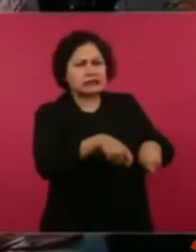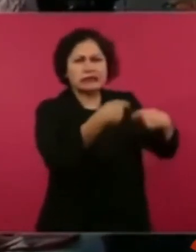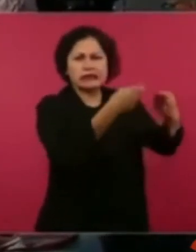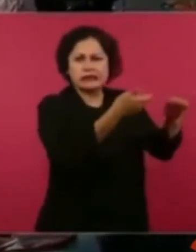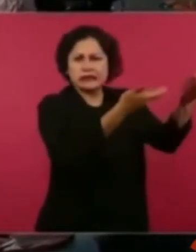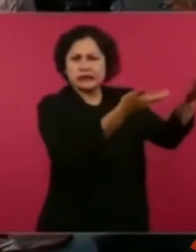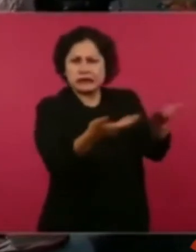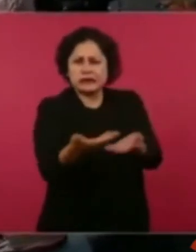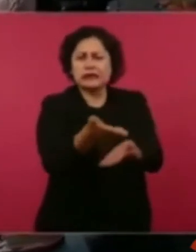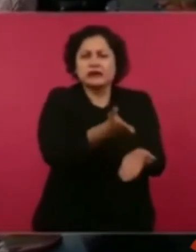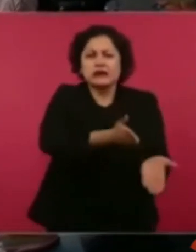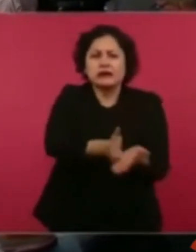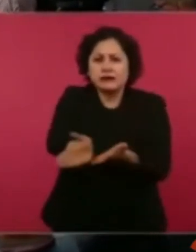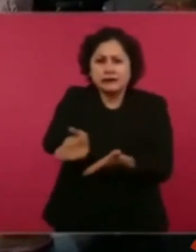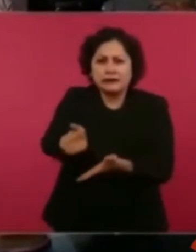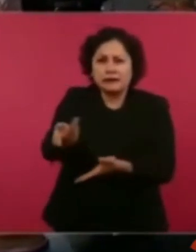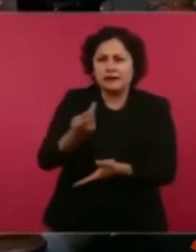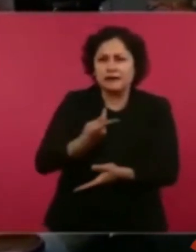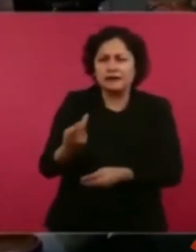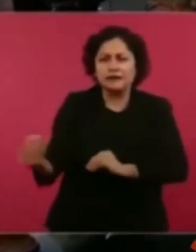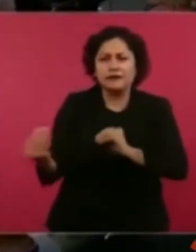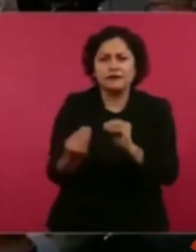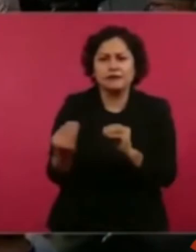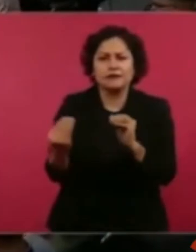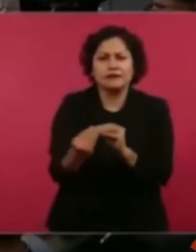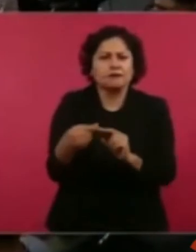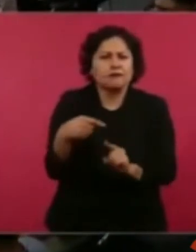a intervenir?